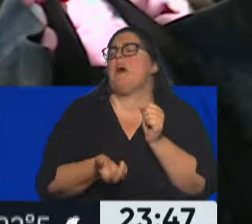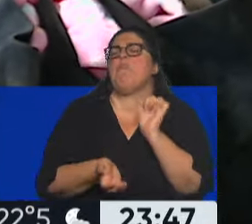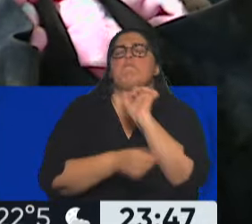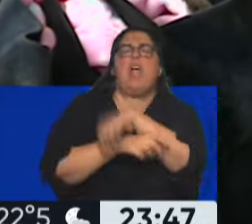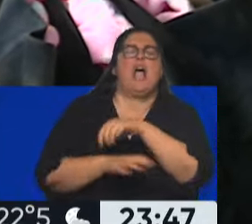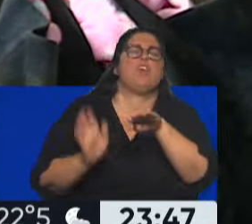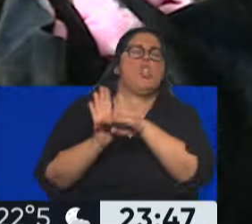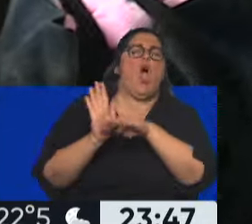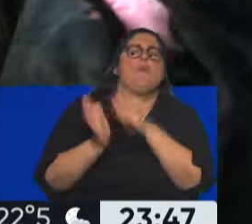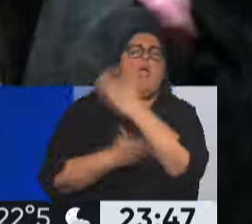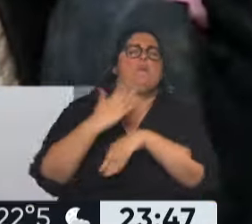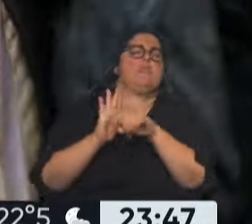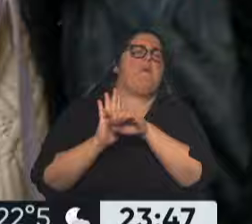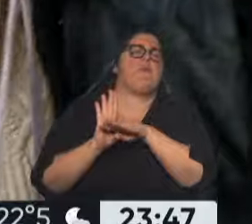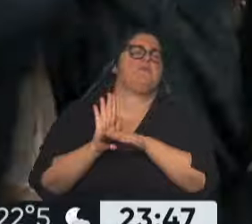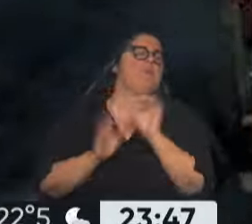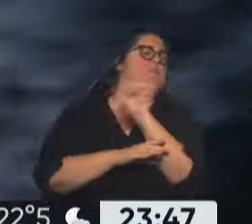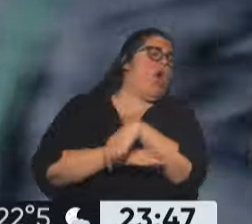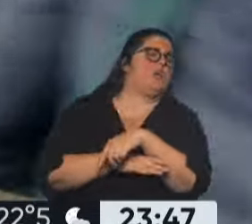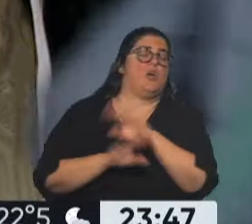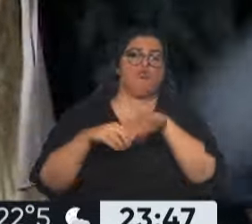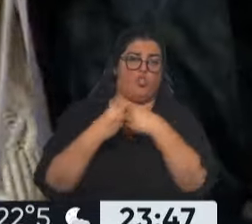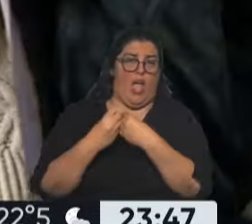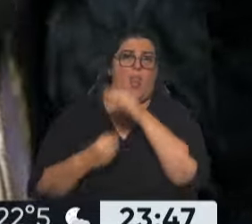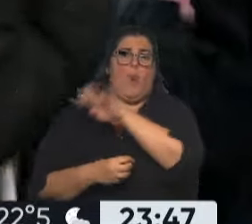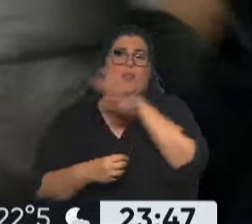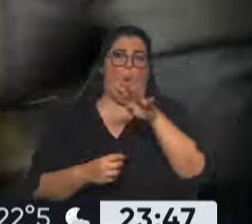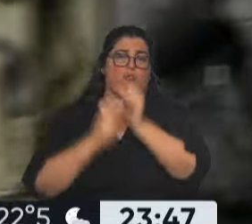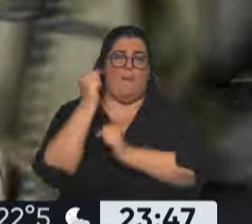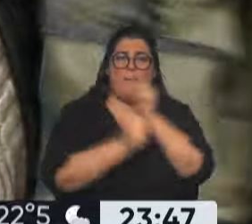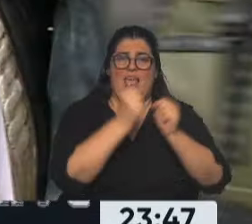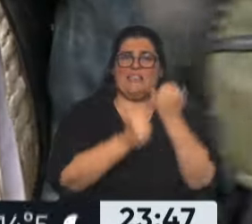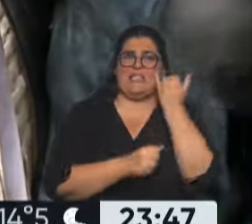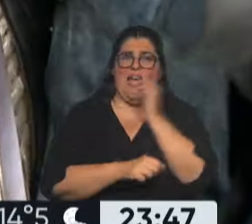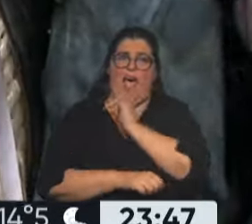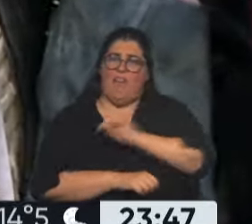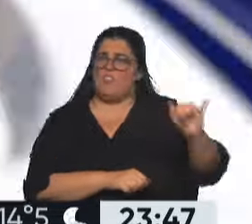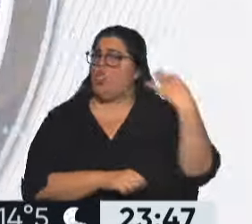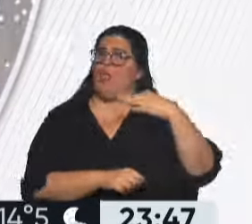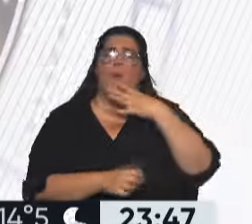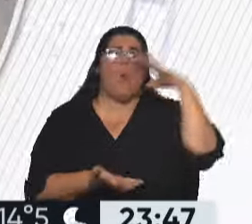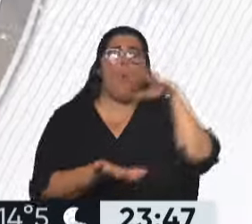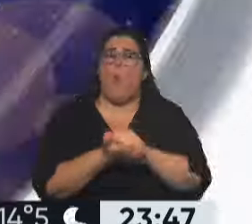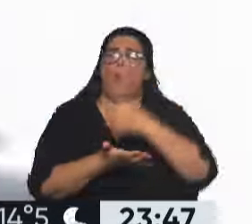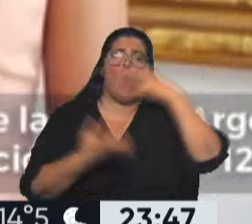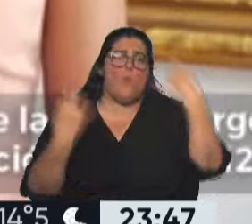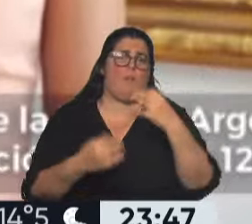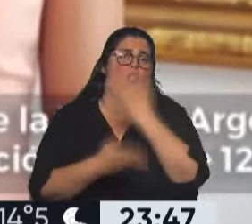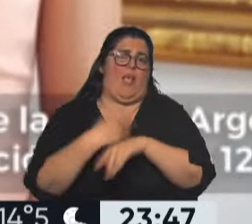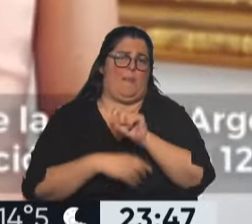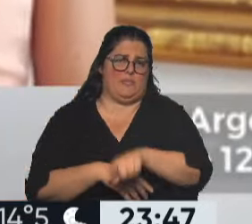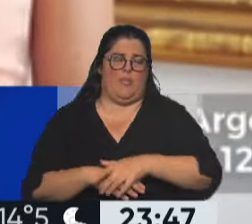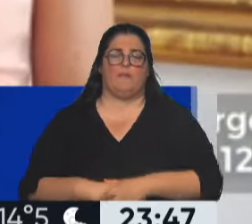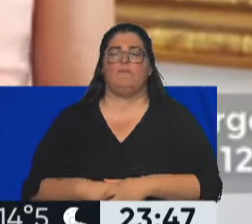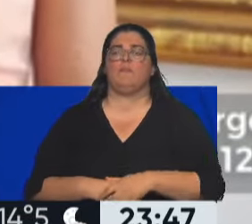que sigue vigente. En total, hay 44 empresas que ya fueron notificadas. Nuevos chats